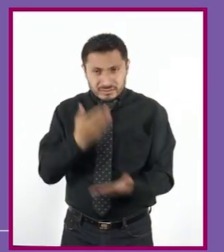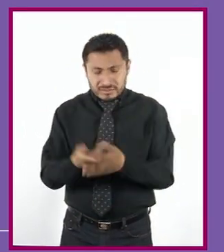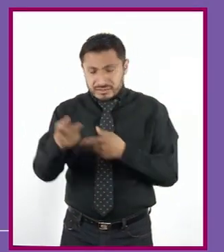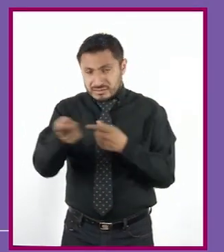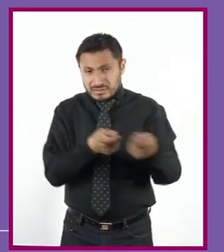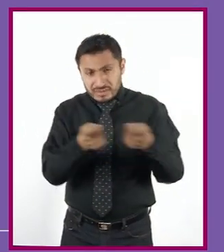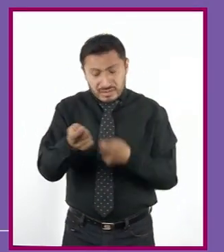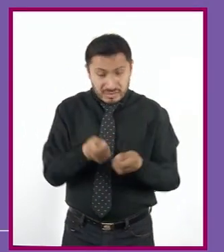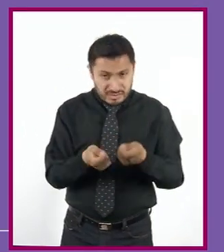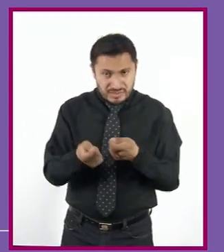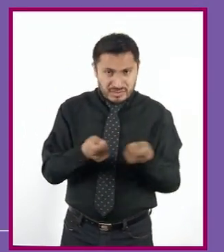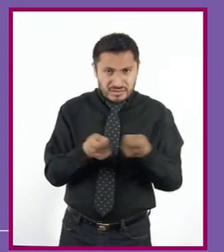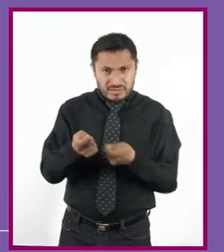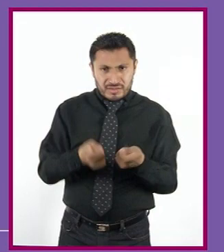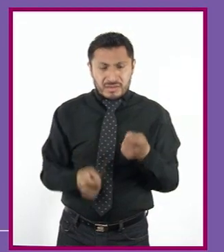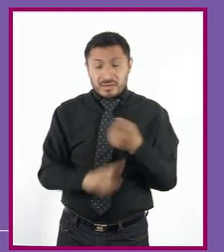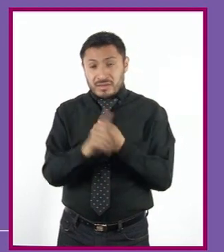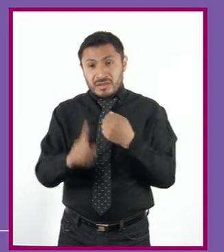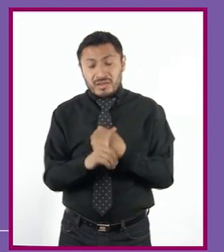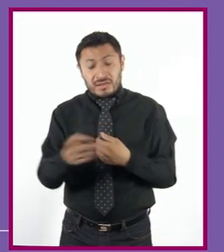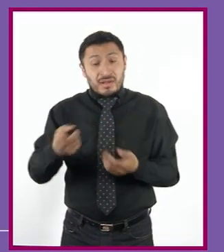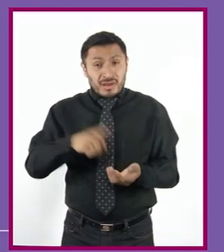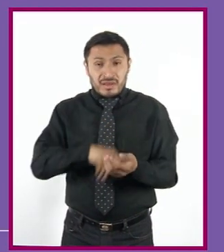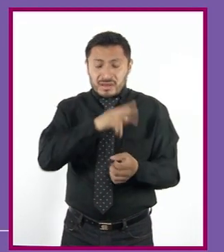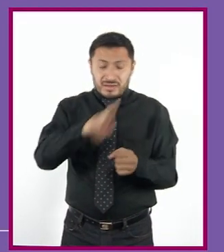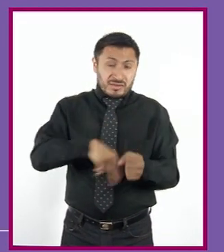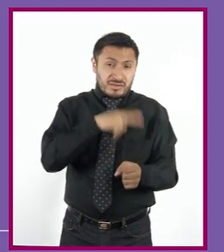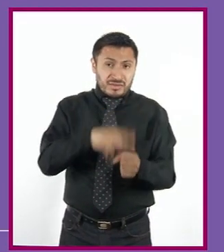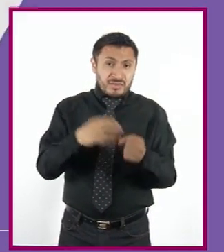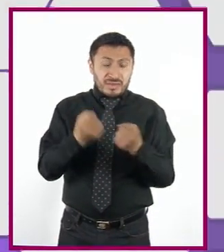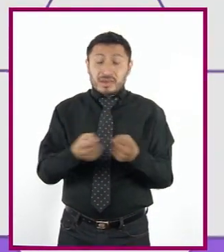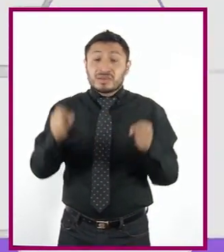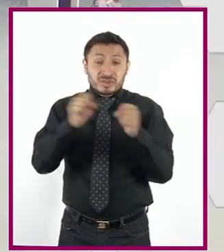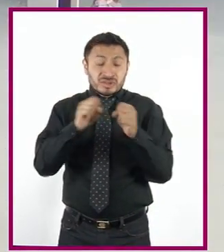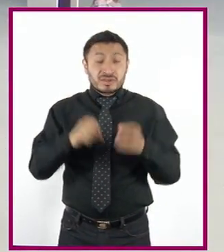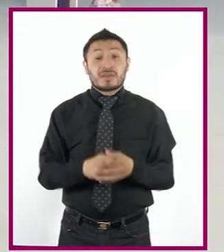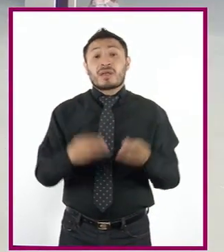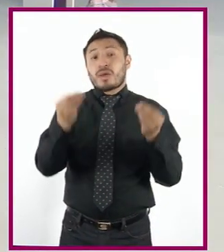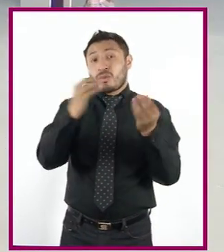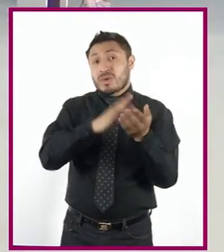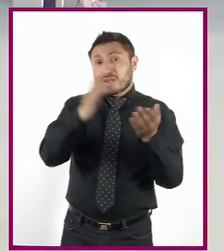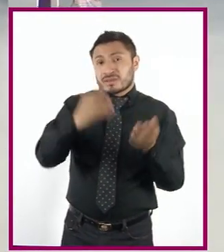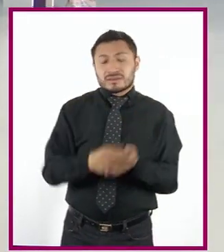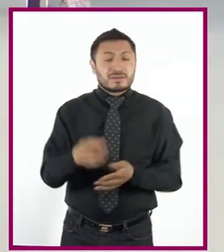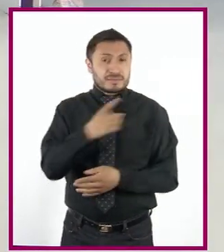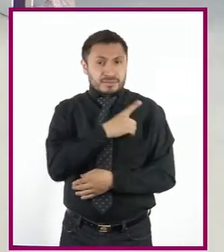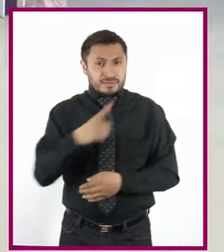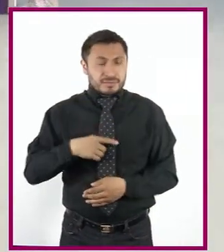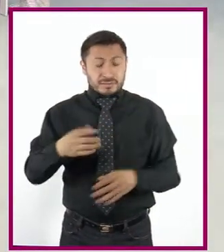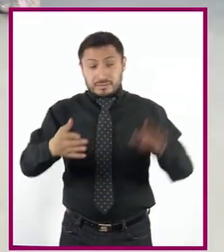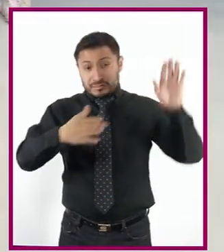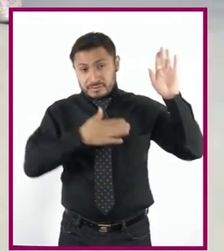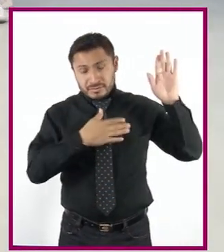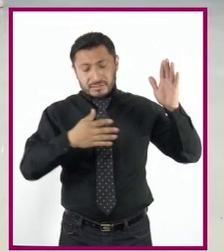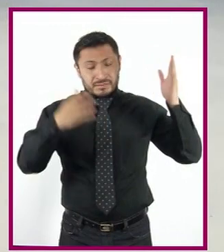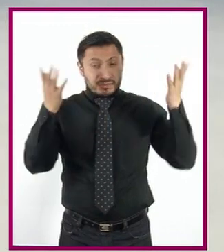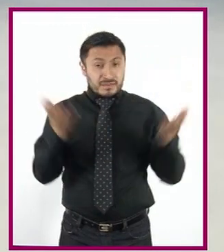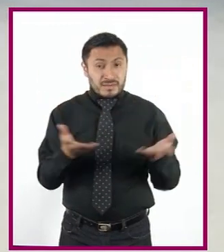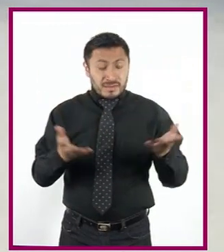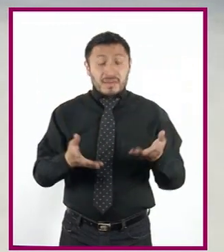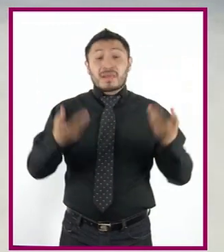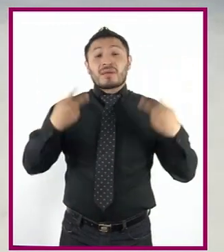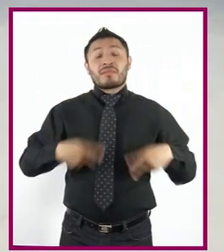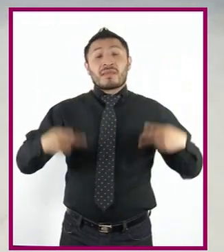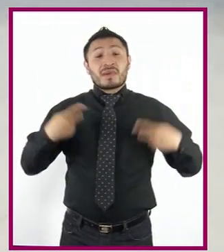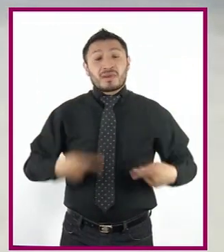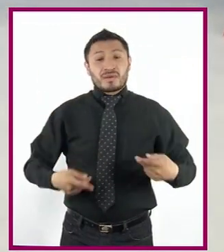conflictos que naturalmente se presentan en una sociedad. Muchas gracias. Debemos comprometernos a llegar a ser